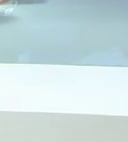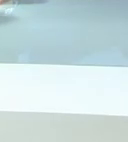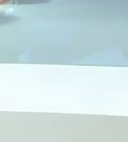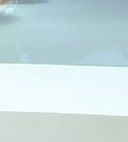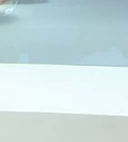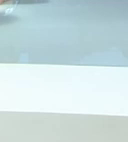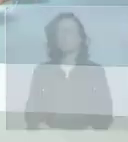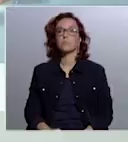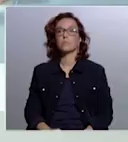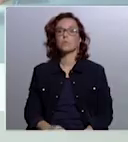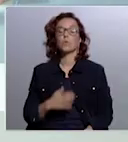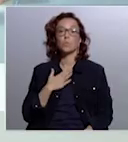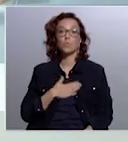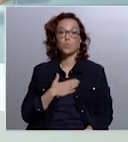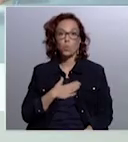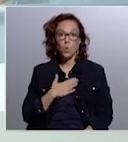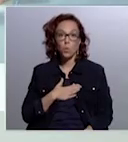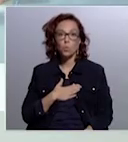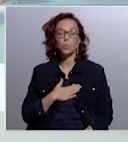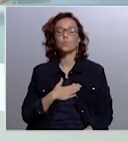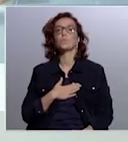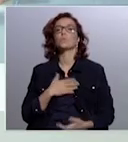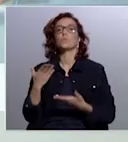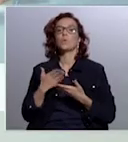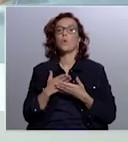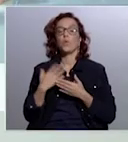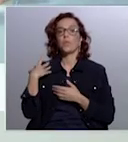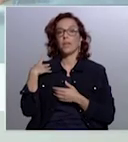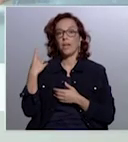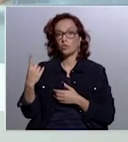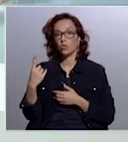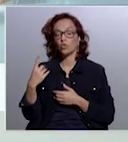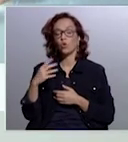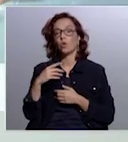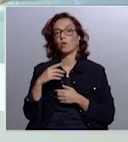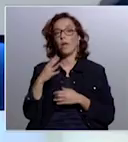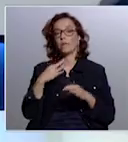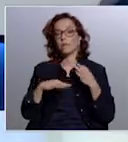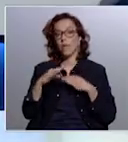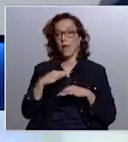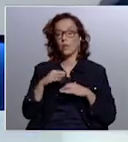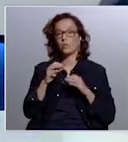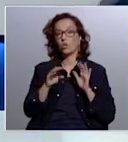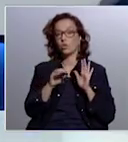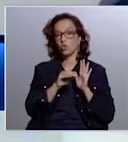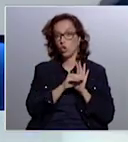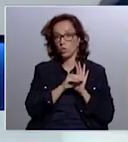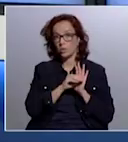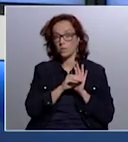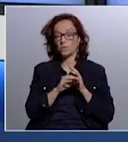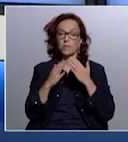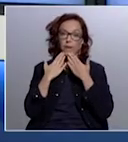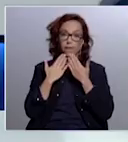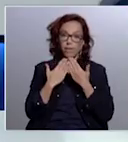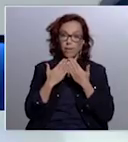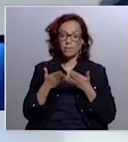y como esto con mucho gusto recibimos a la directora general del teatro solís daniela bouret gracias por estar los estudios de informe